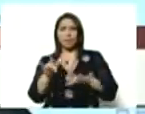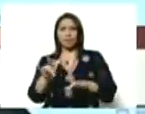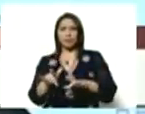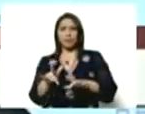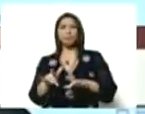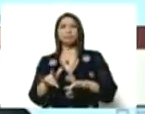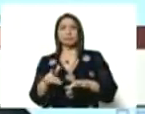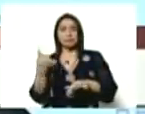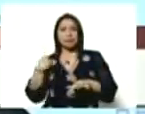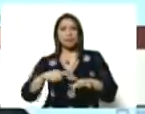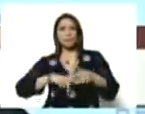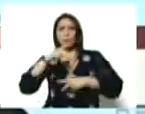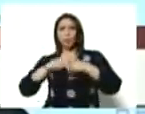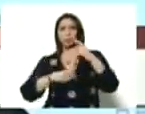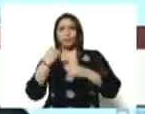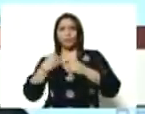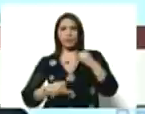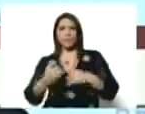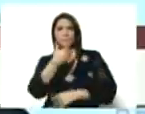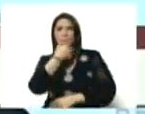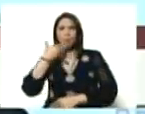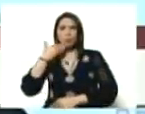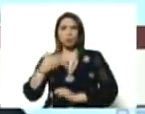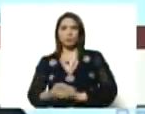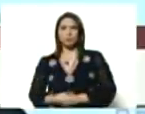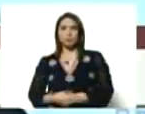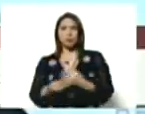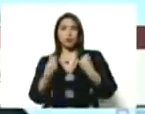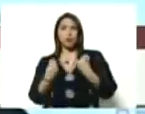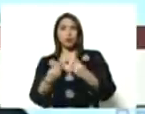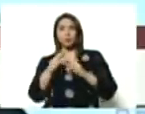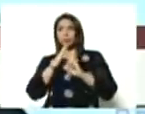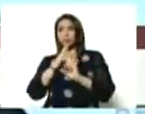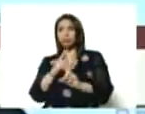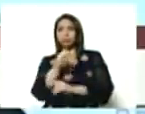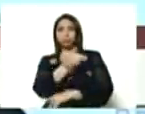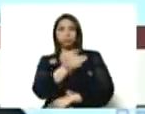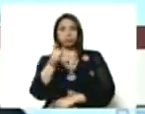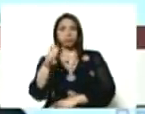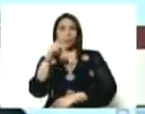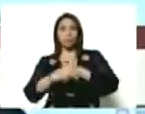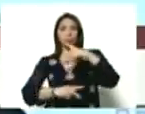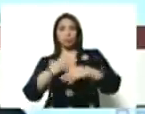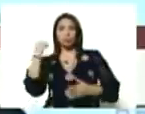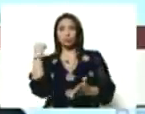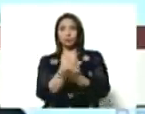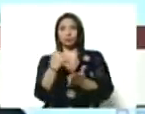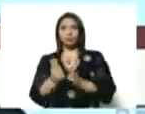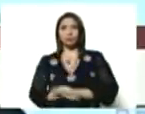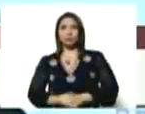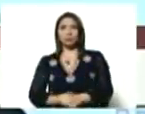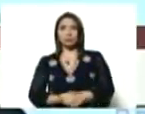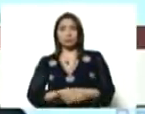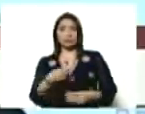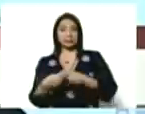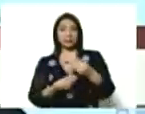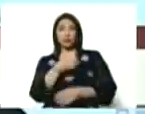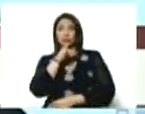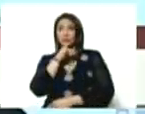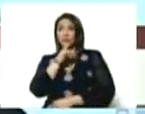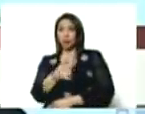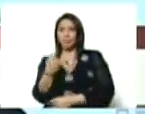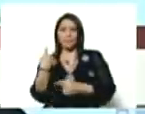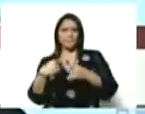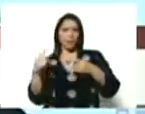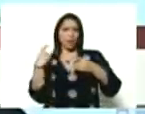mayor calidad. Como resultado de cada proceso de certificación, se generó un informe de